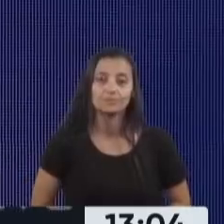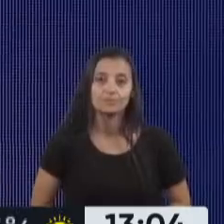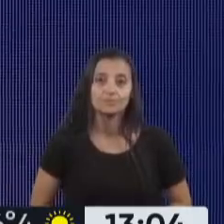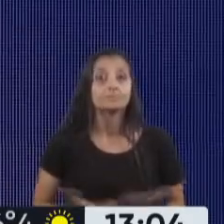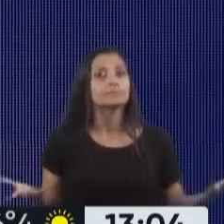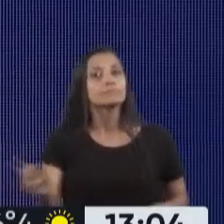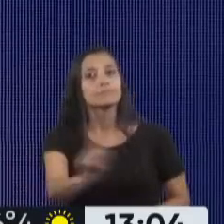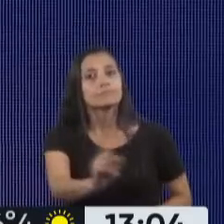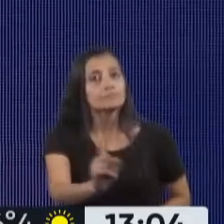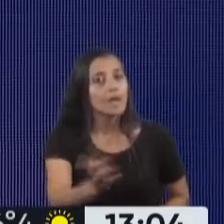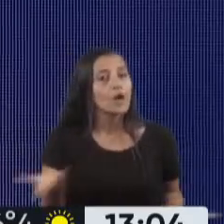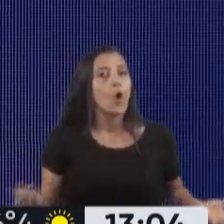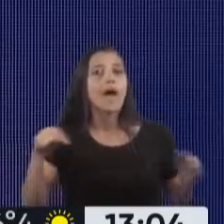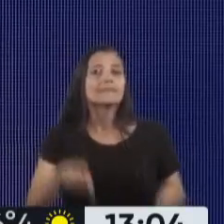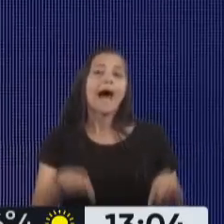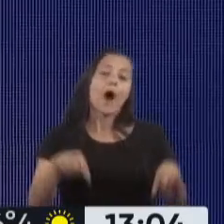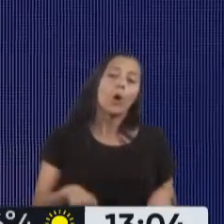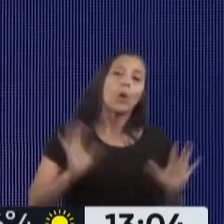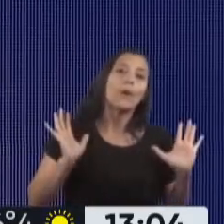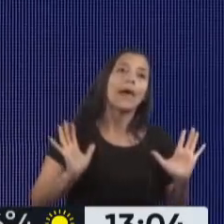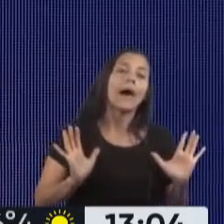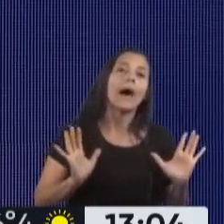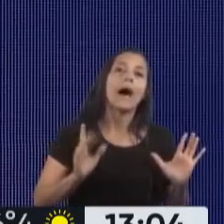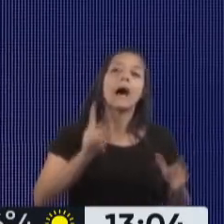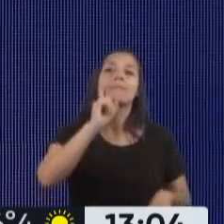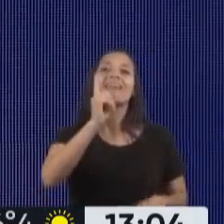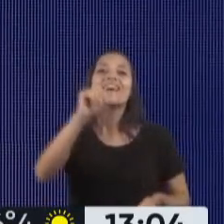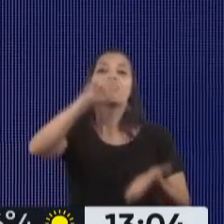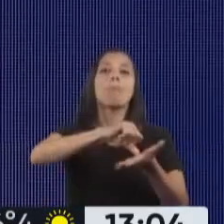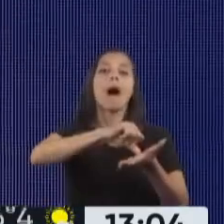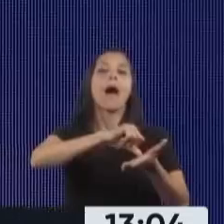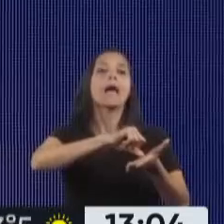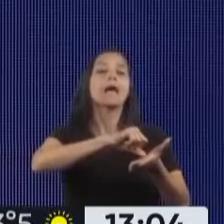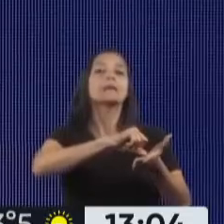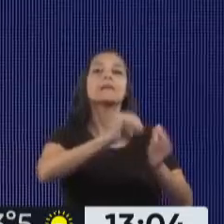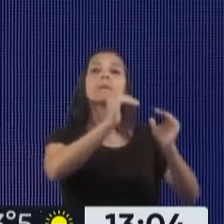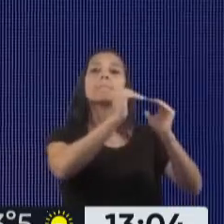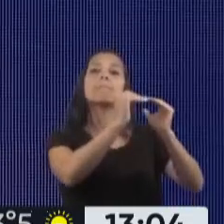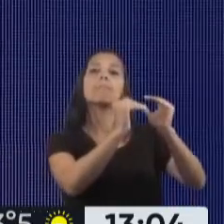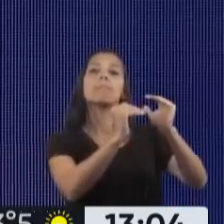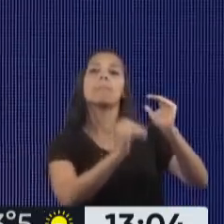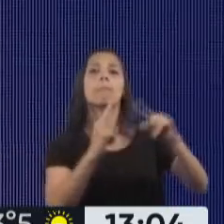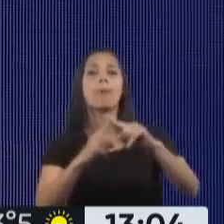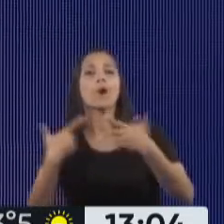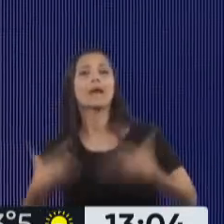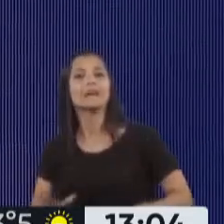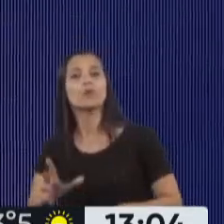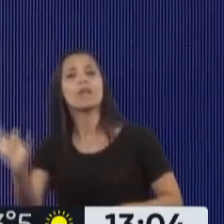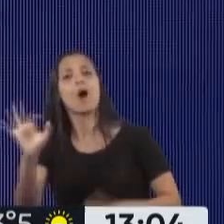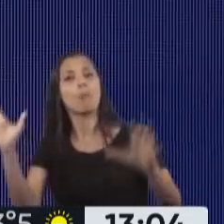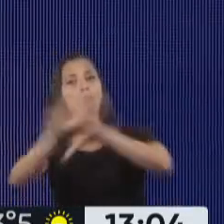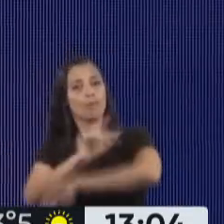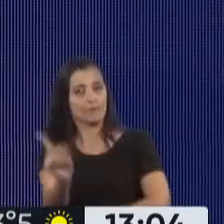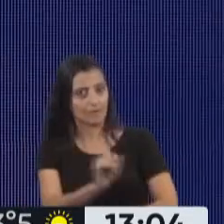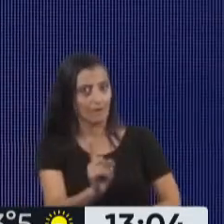Y no es que está bajando por un problema de error tipo 2. Digo, me parece que